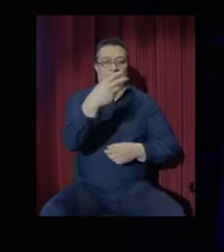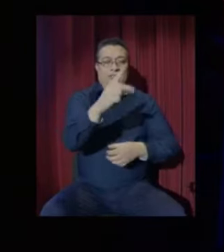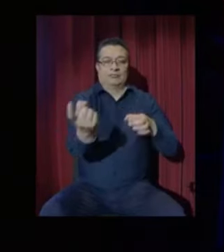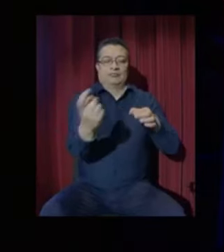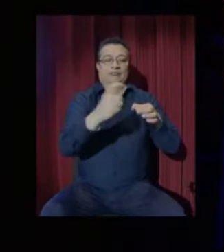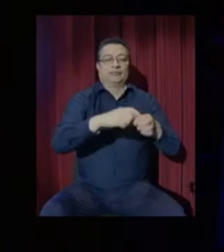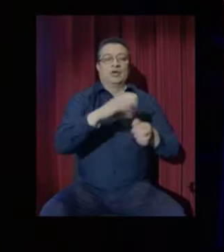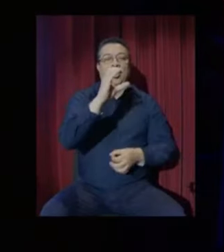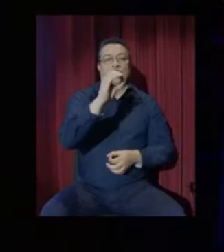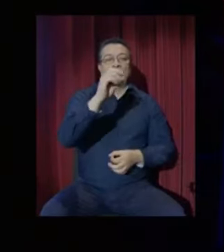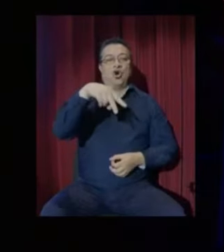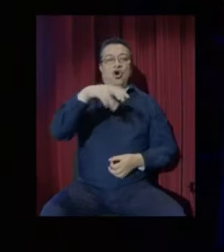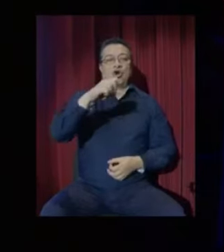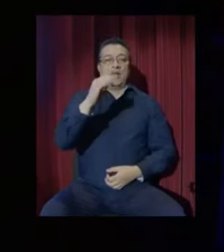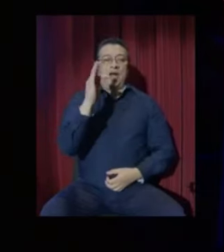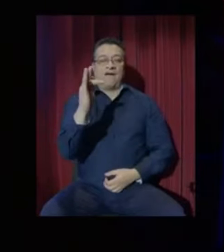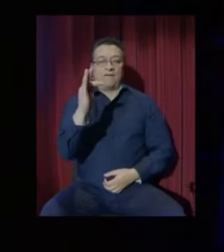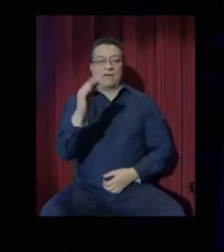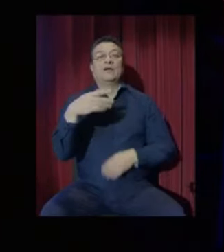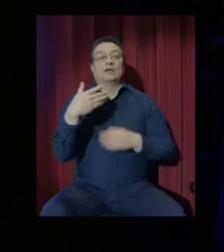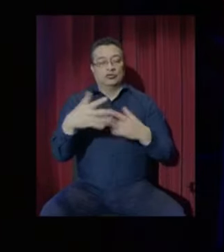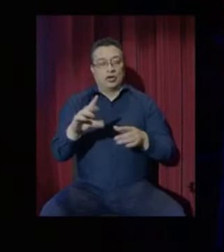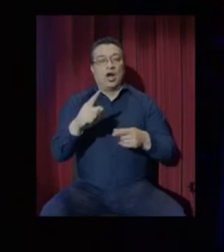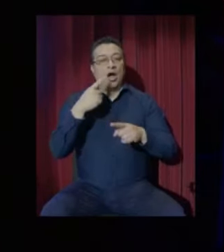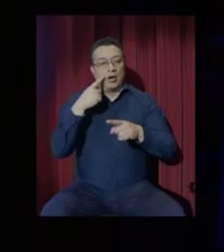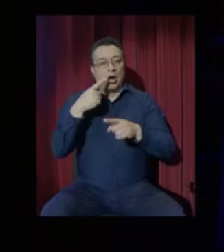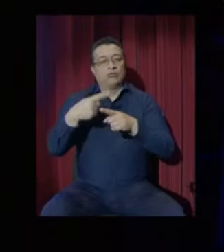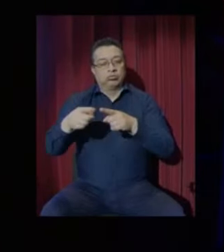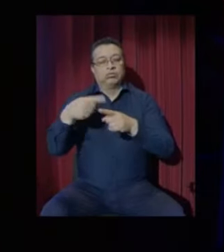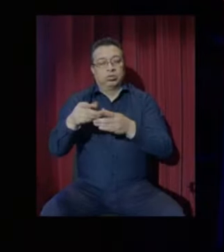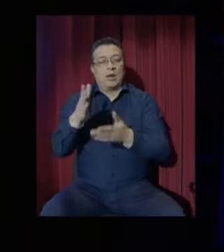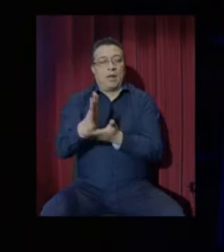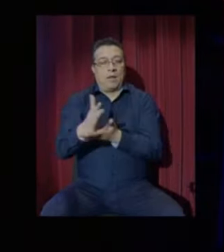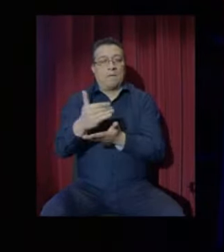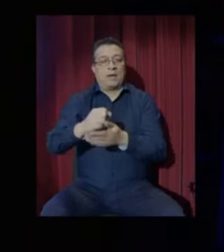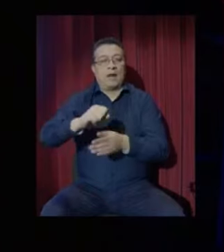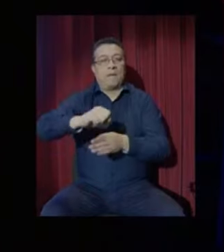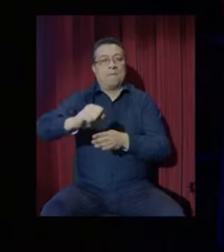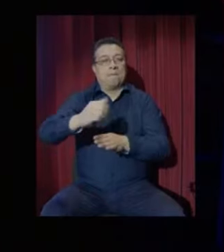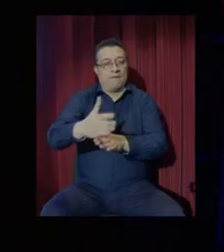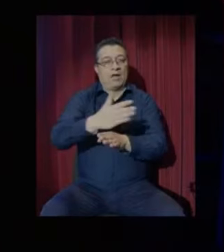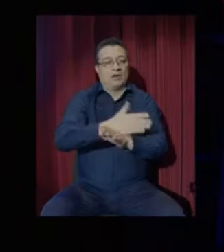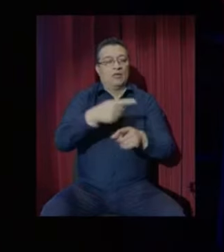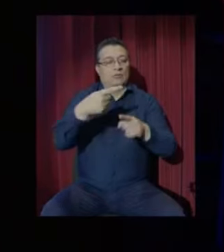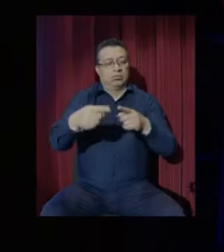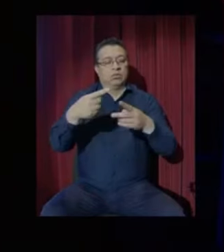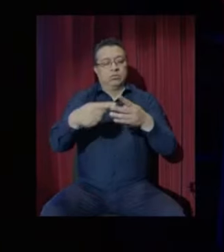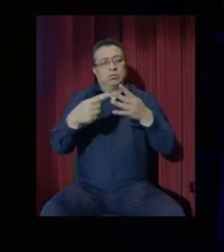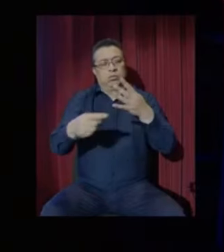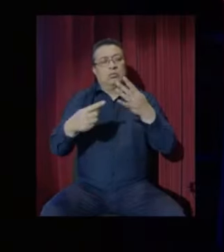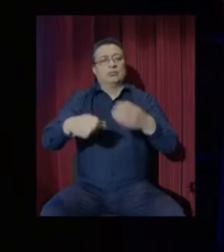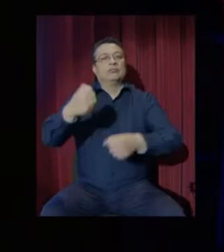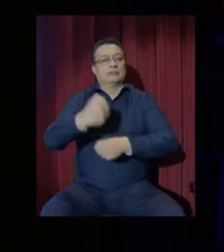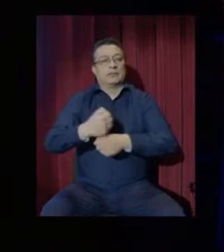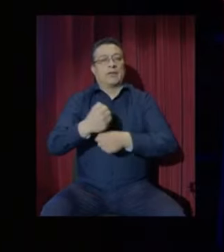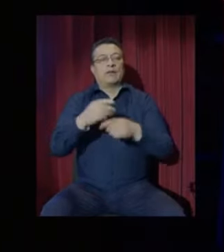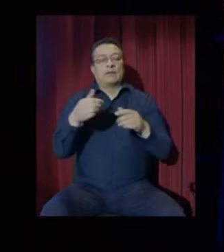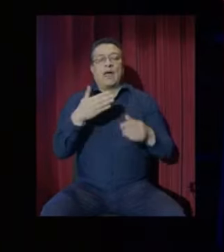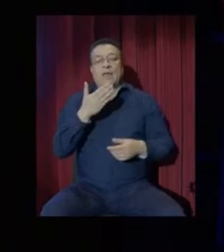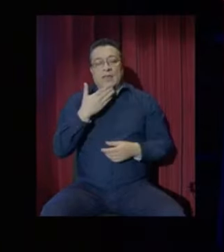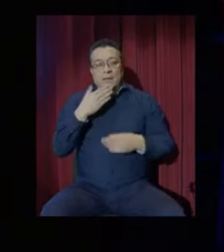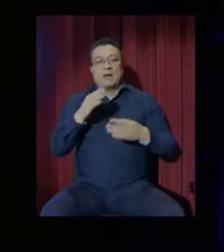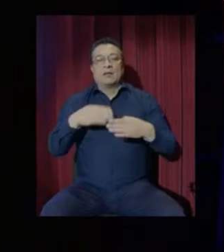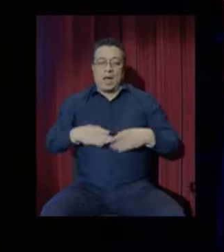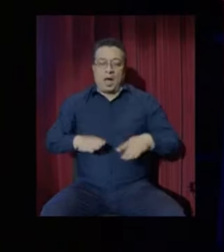Y que además les ha tocado implementar distintos planes preventivos y que también eh han sido